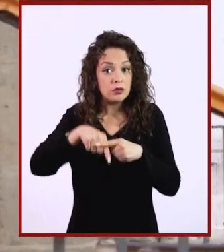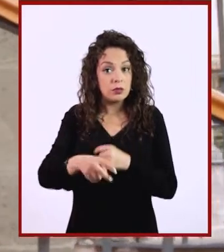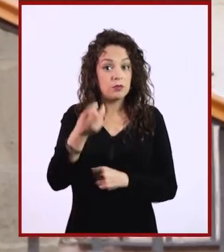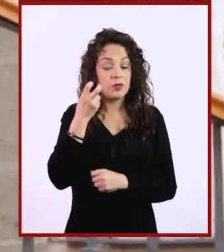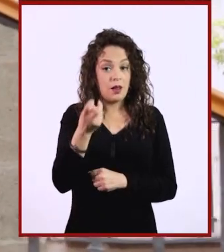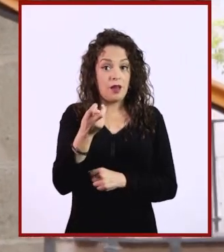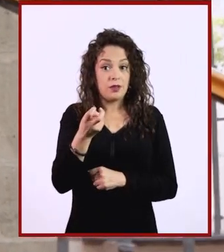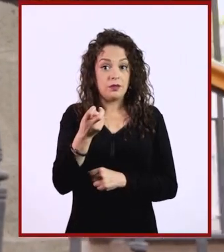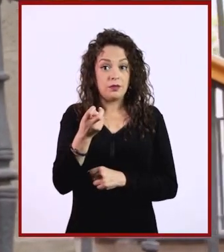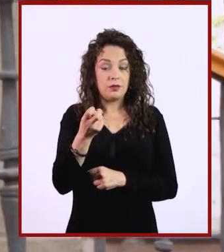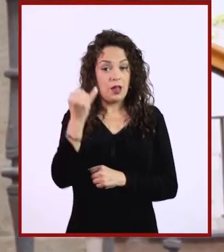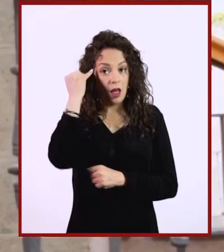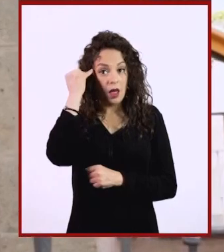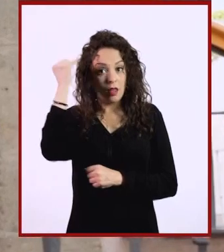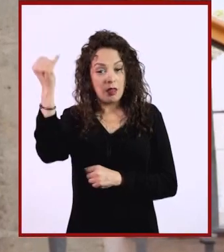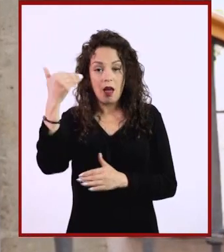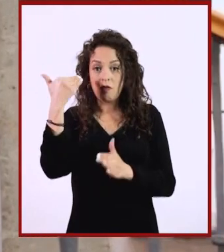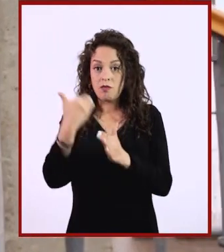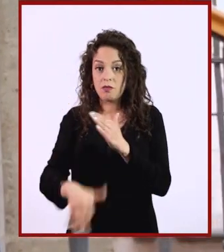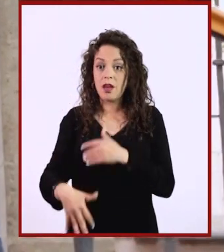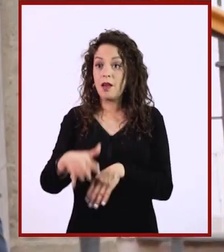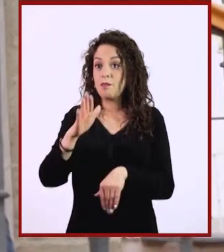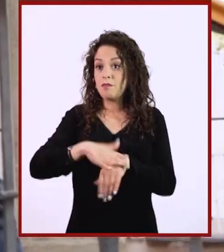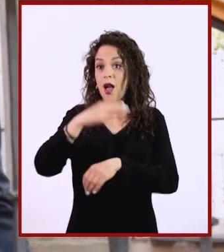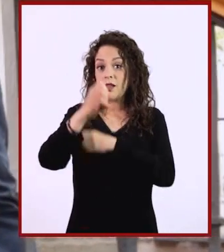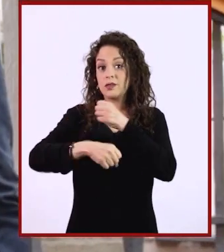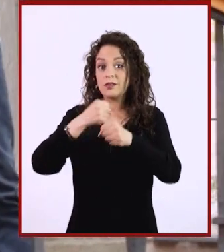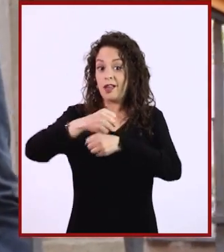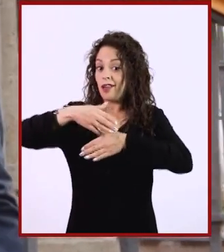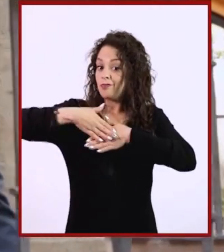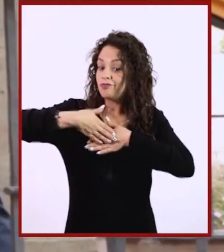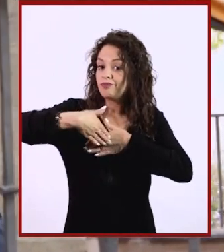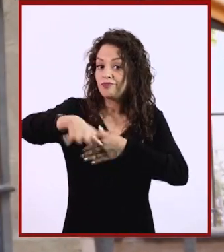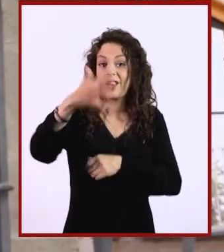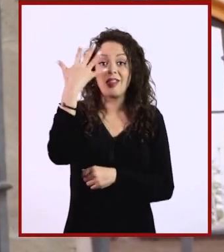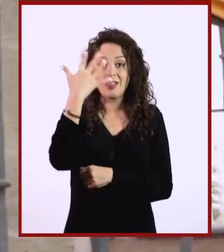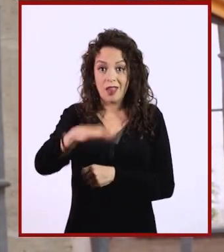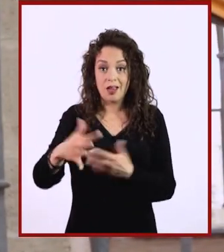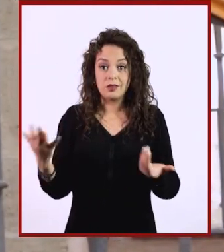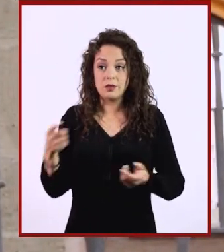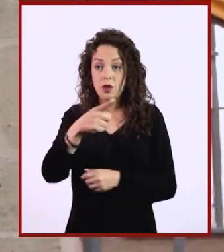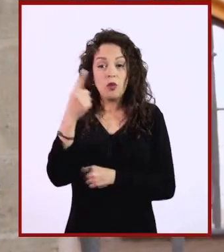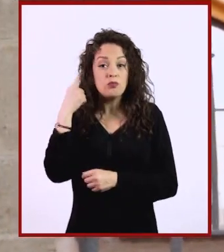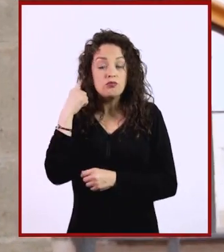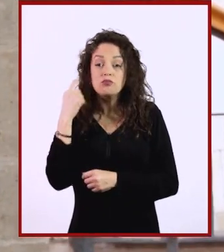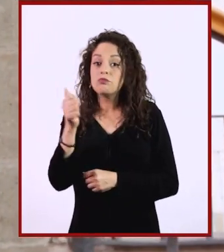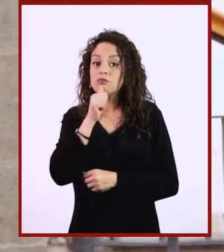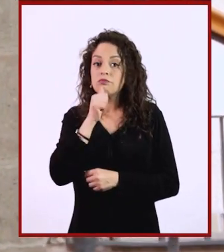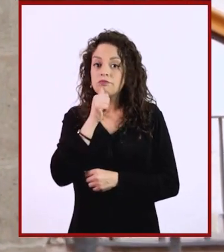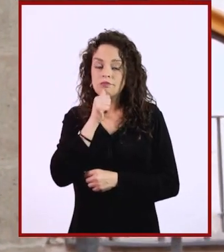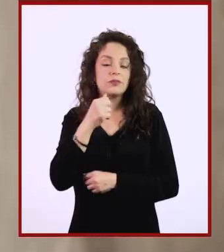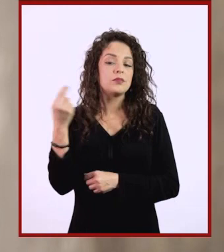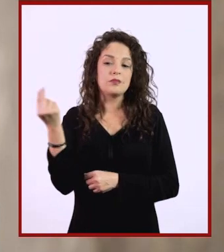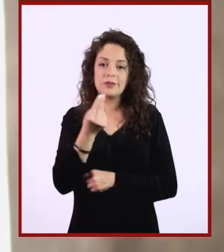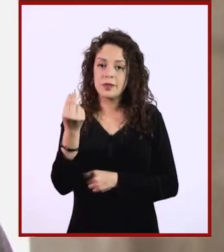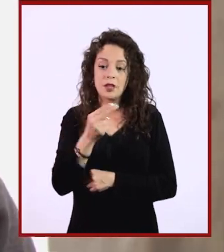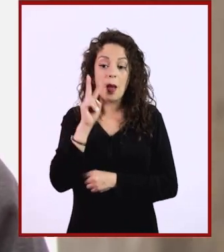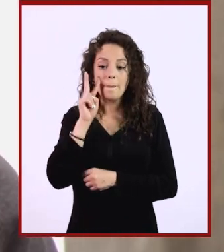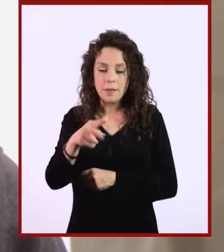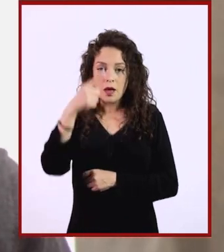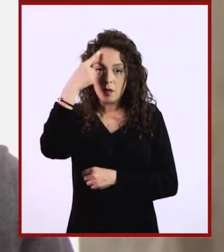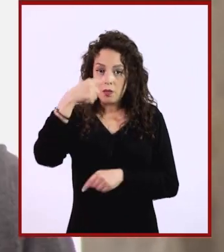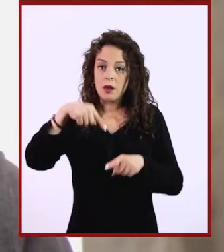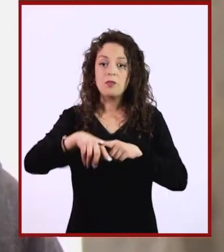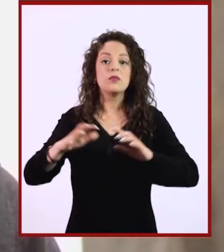y aún quedan 10 años más por delante. Así que para quienes no habían oído hablar de ella, no queda más que poner manos a la obra. La